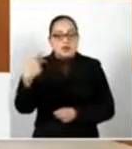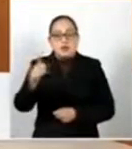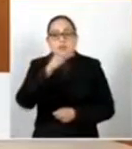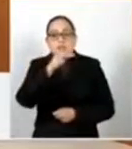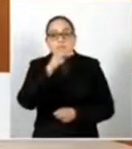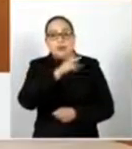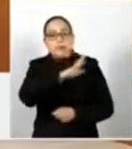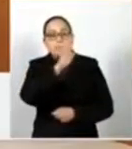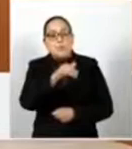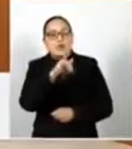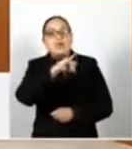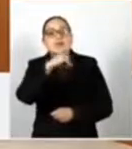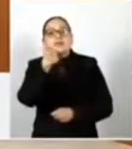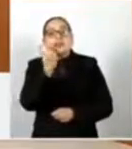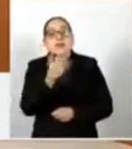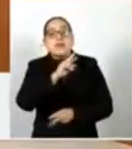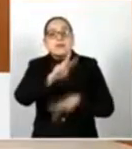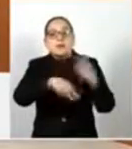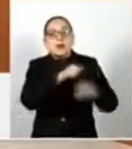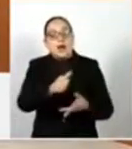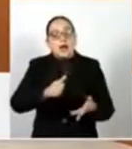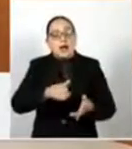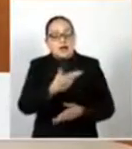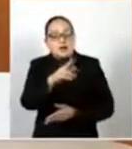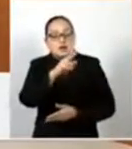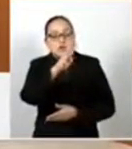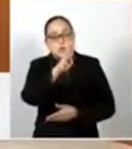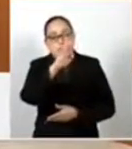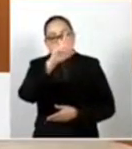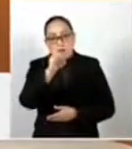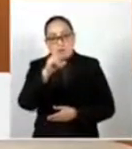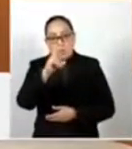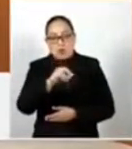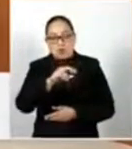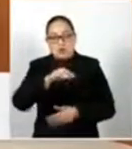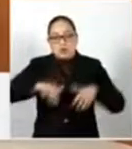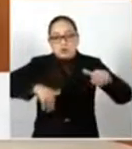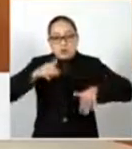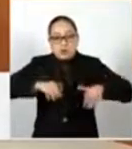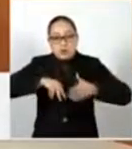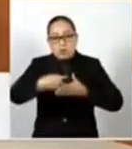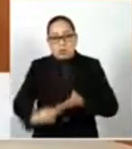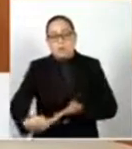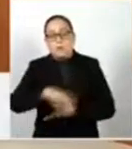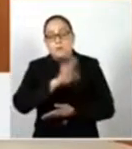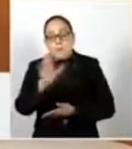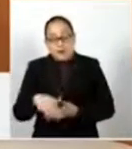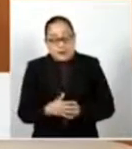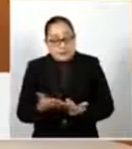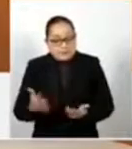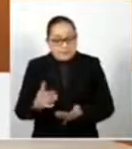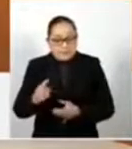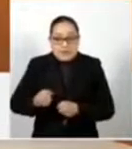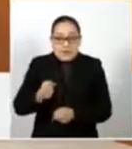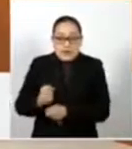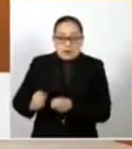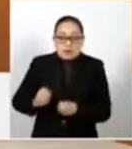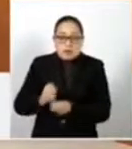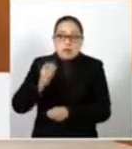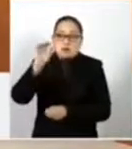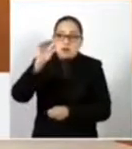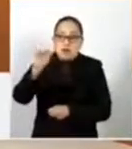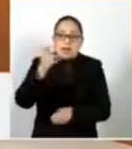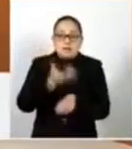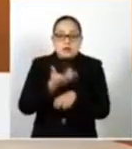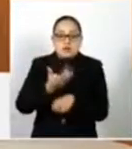murieron al intentar cruzar el Río Bravo? Por décadas hemos exigido al gobierno norteamericano un trato